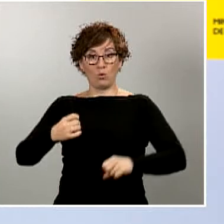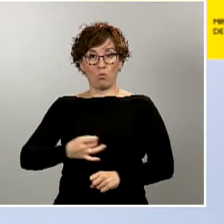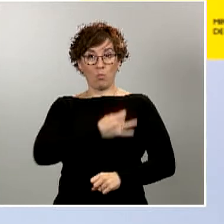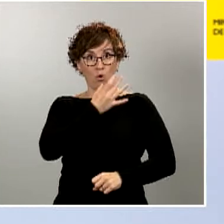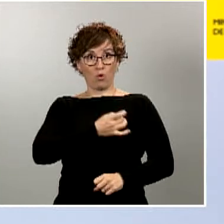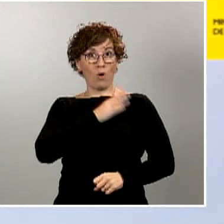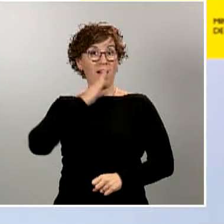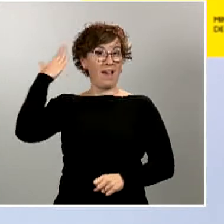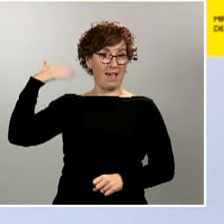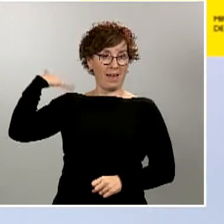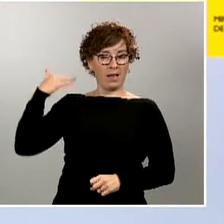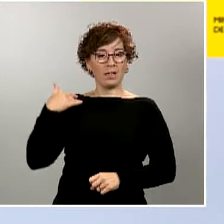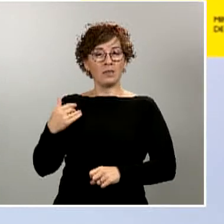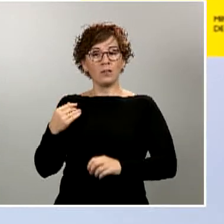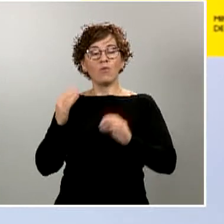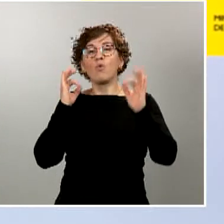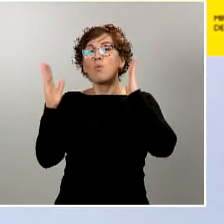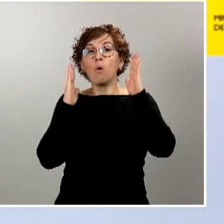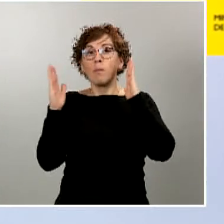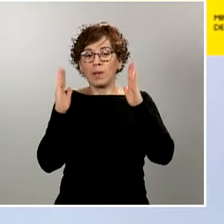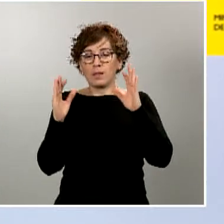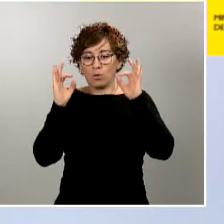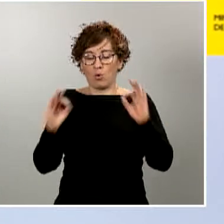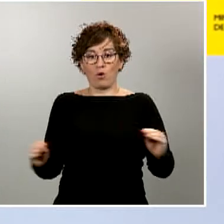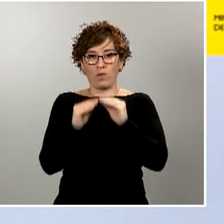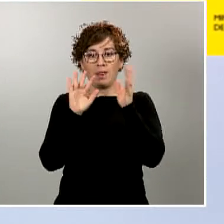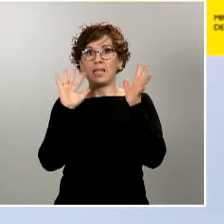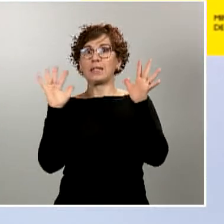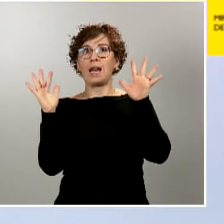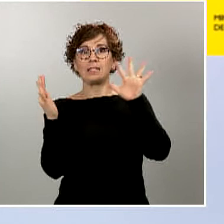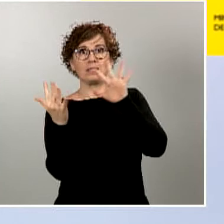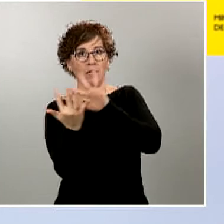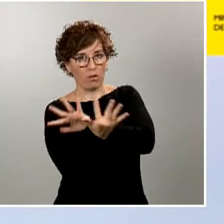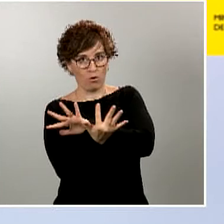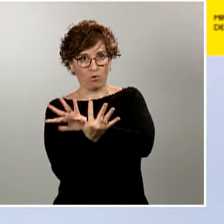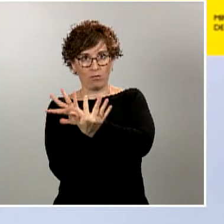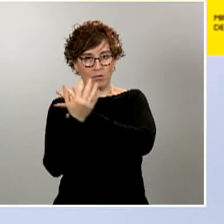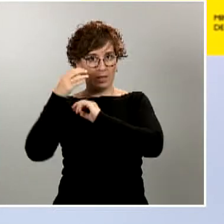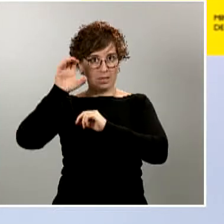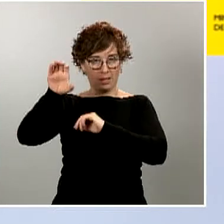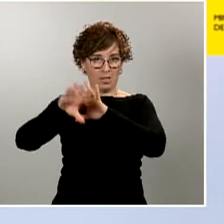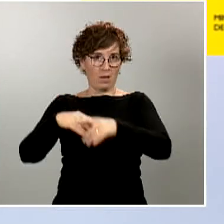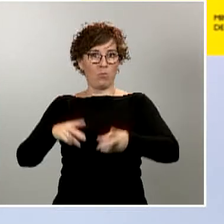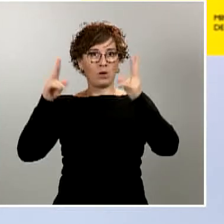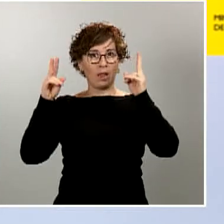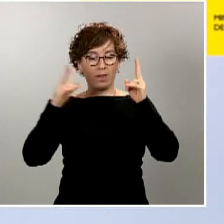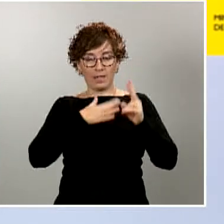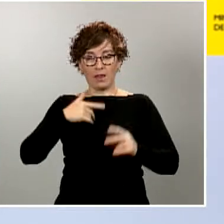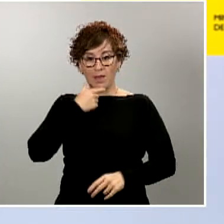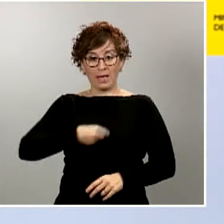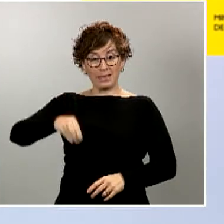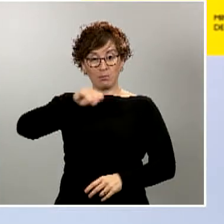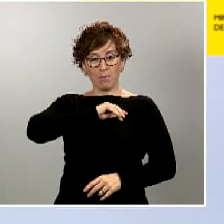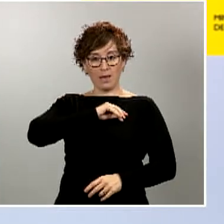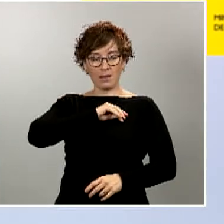de transición democrática donde lo importante era que el país económicamente no quedara afectado por una crisis que